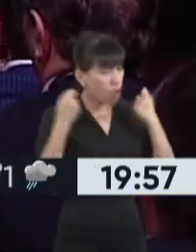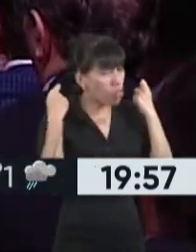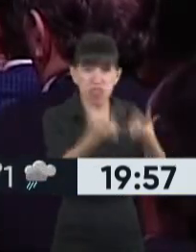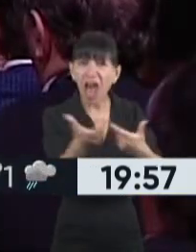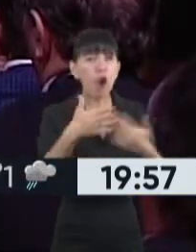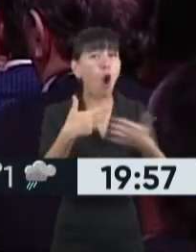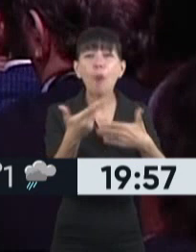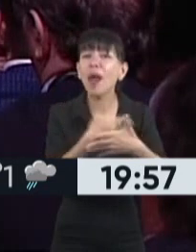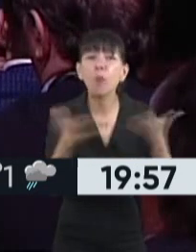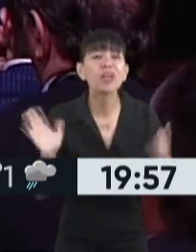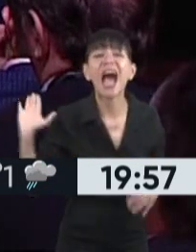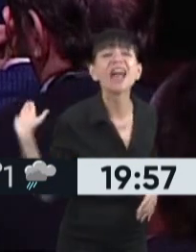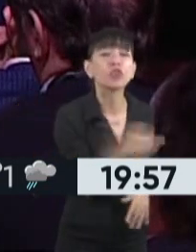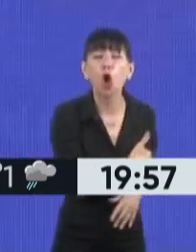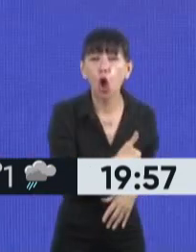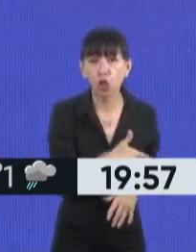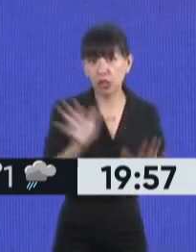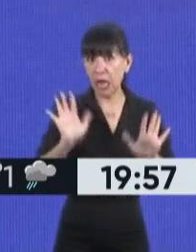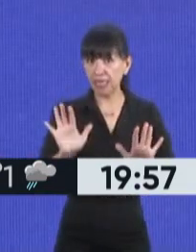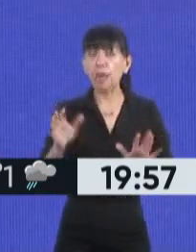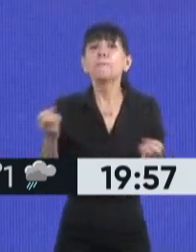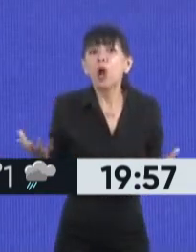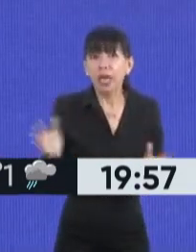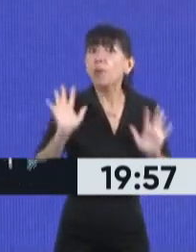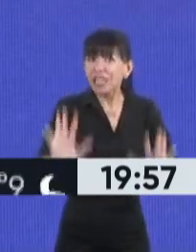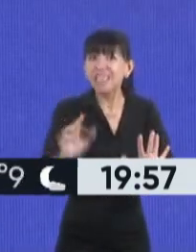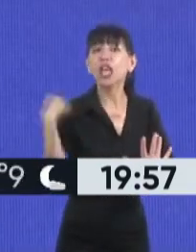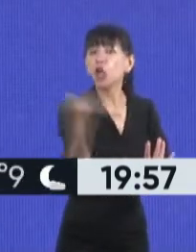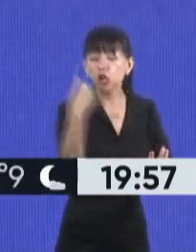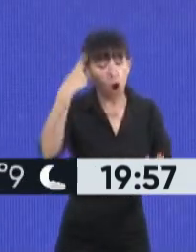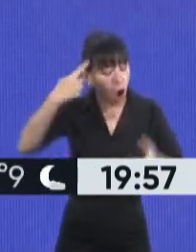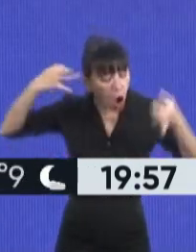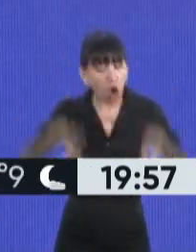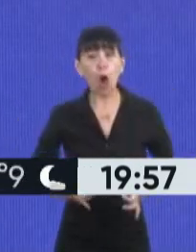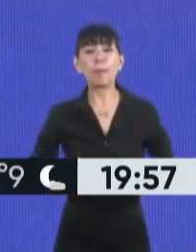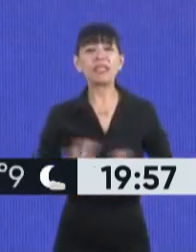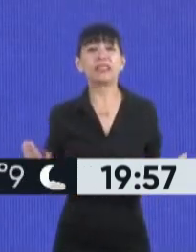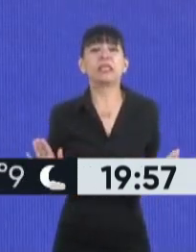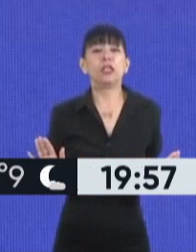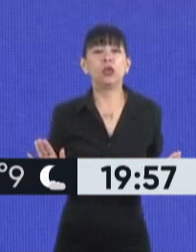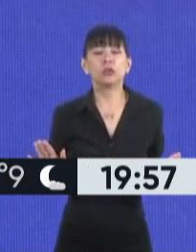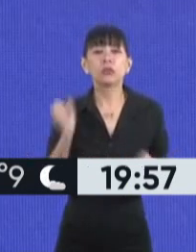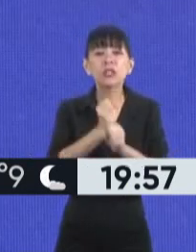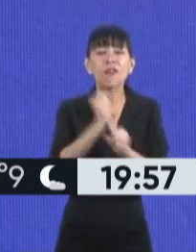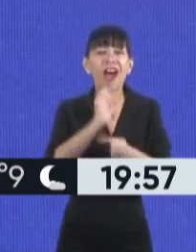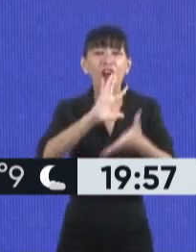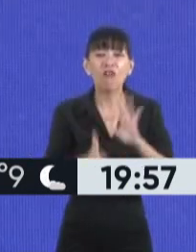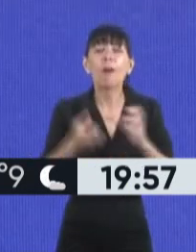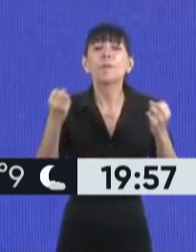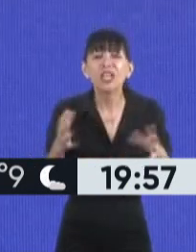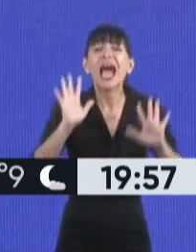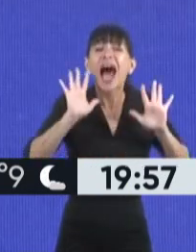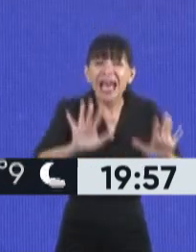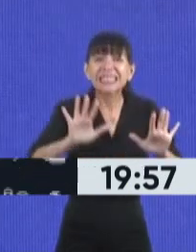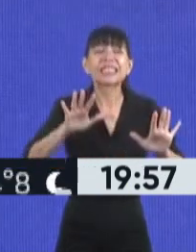Eso fue lo que hicimos. Y lo hicimos por convicción, porque creemos que esa es la política que